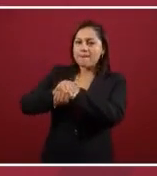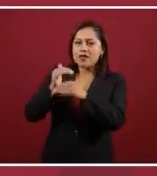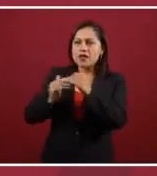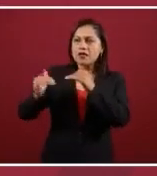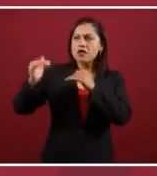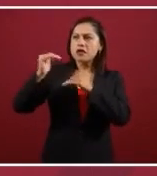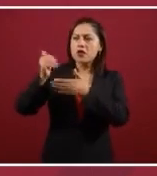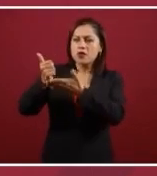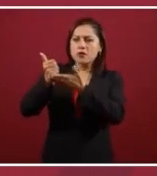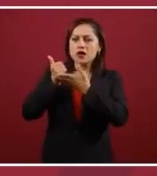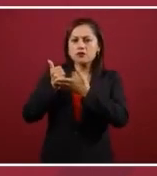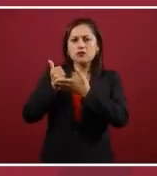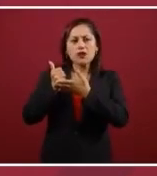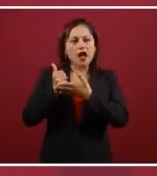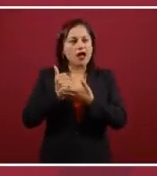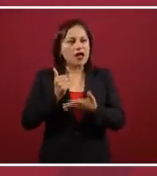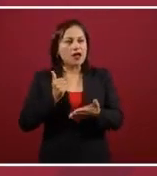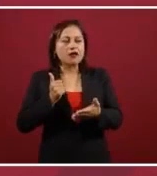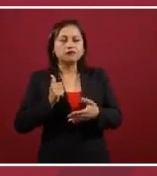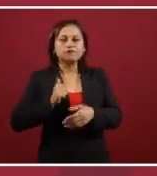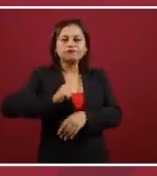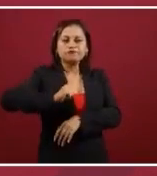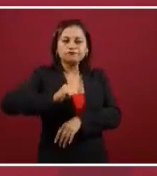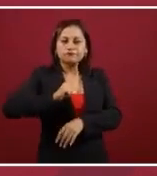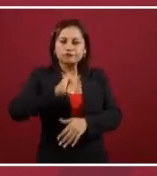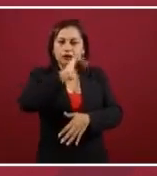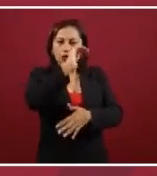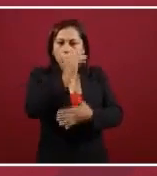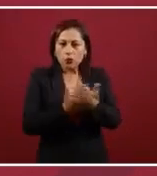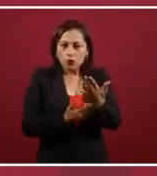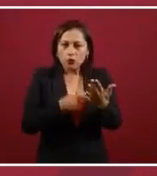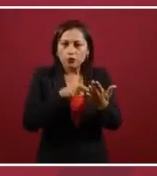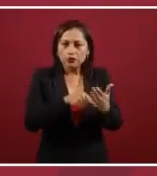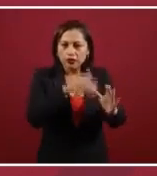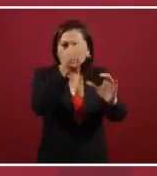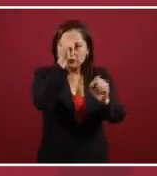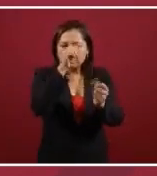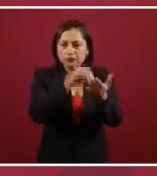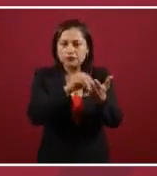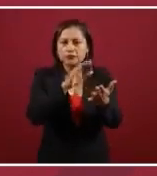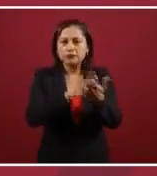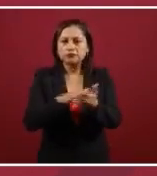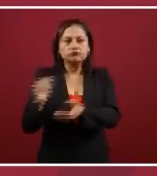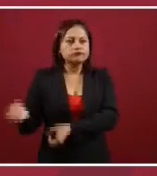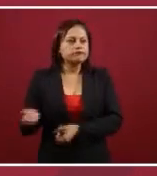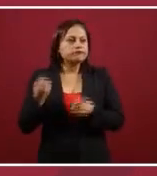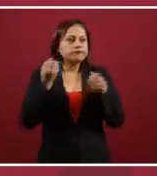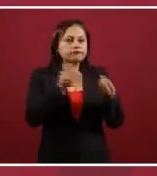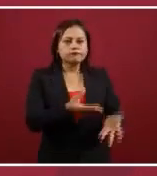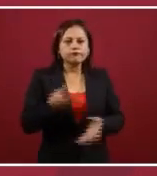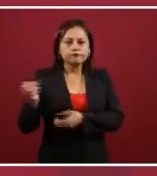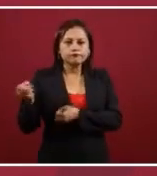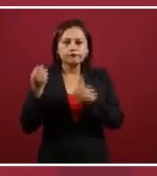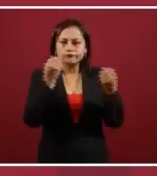obtiene el contrato y el alimento que se puede